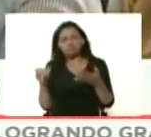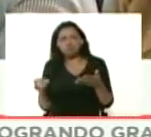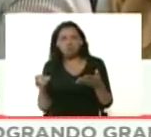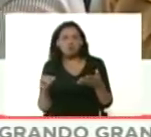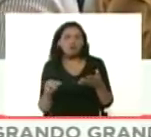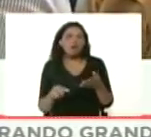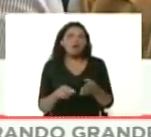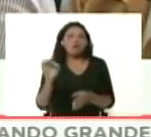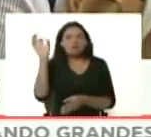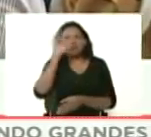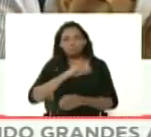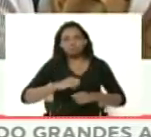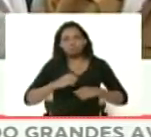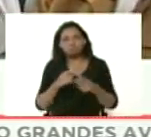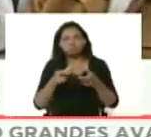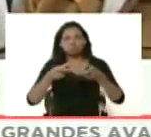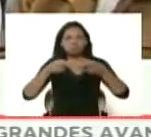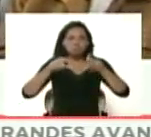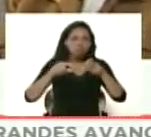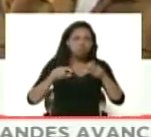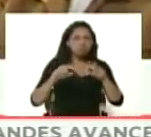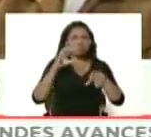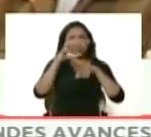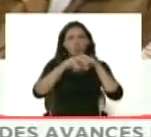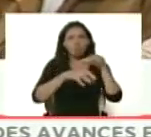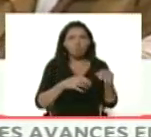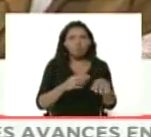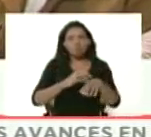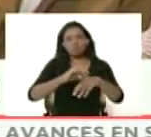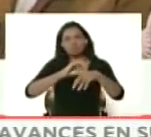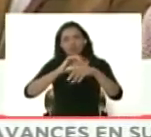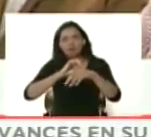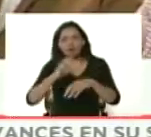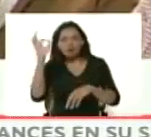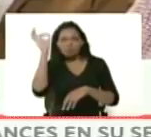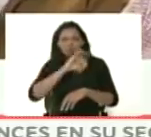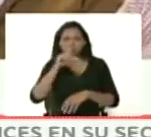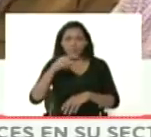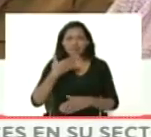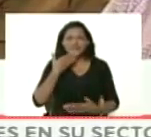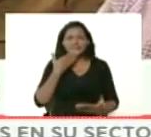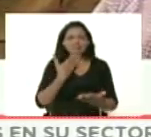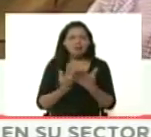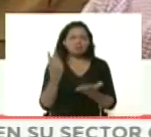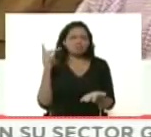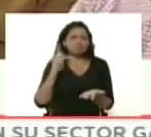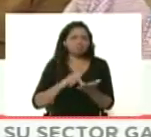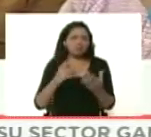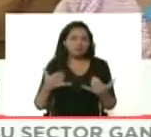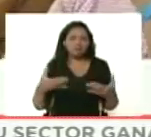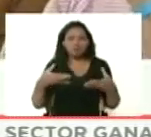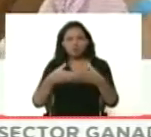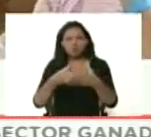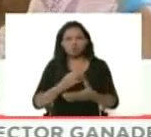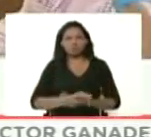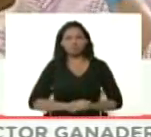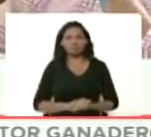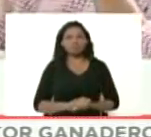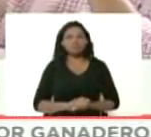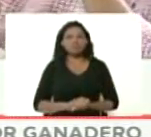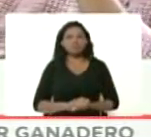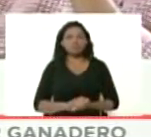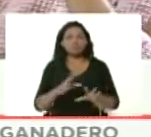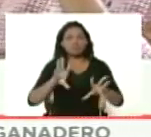caprino, ovinos, avícola y porcino. Les agradezco su presencia, que